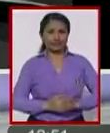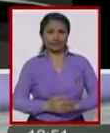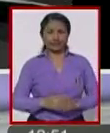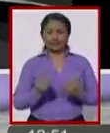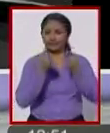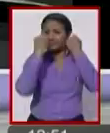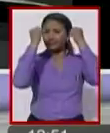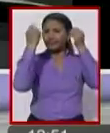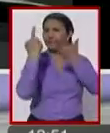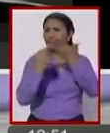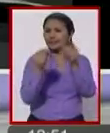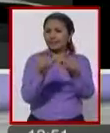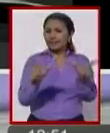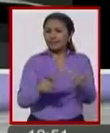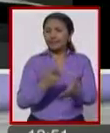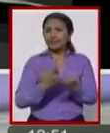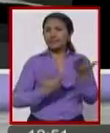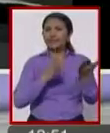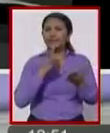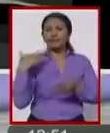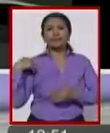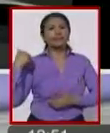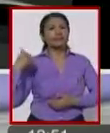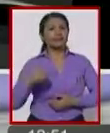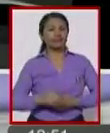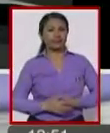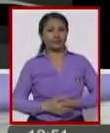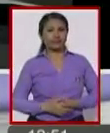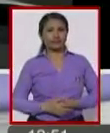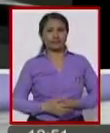que está desesperada en este lugar?